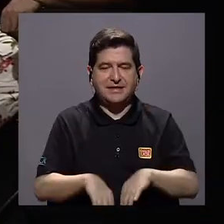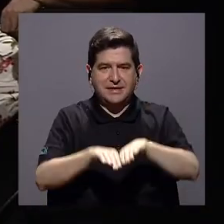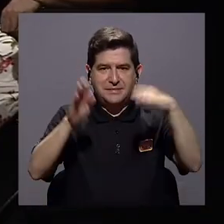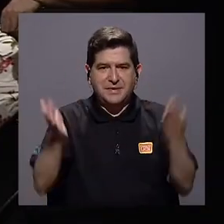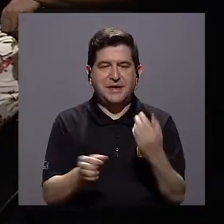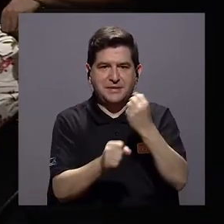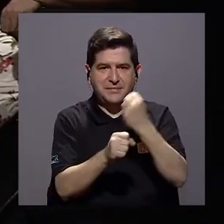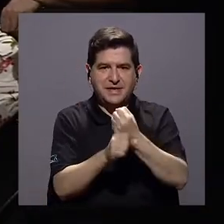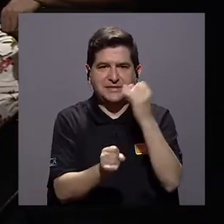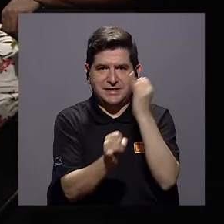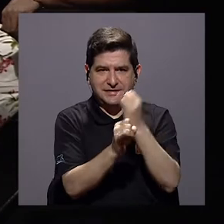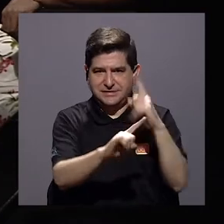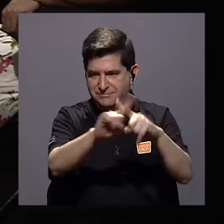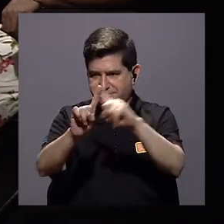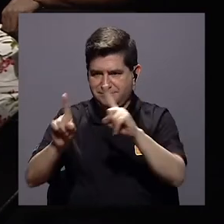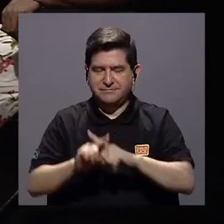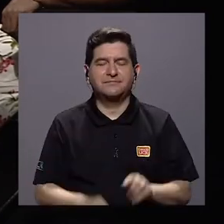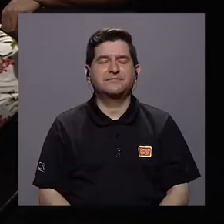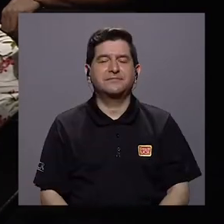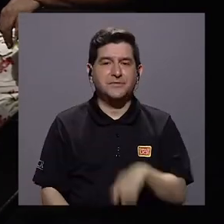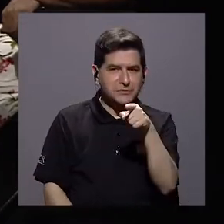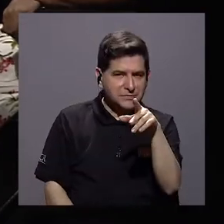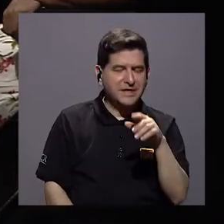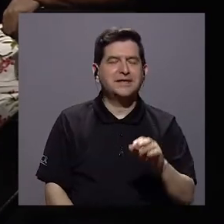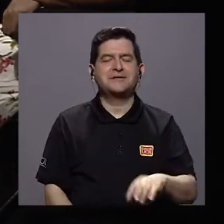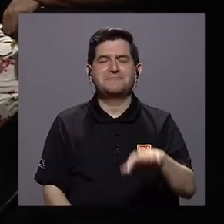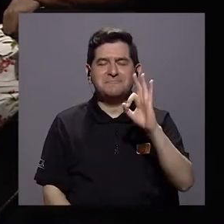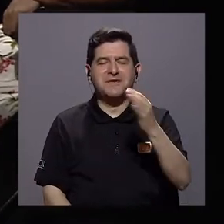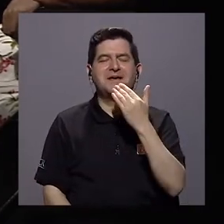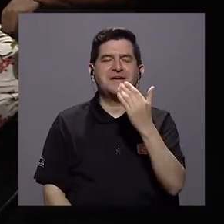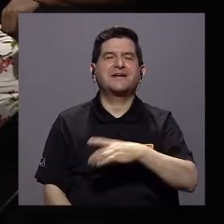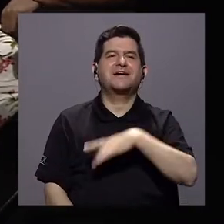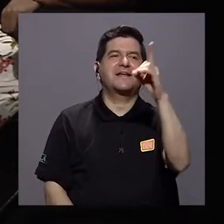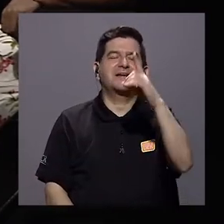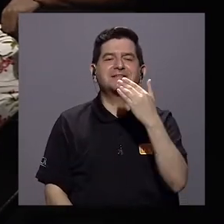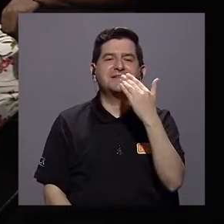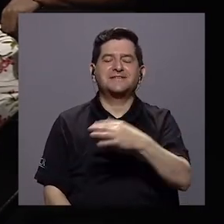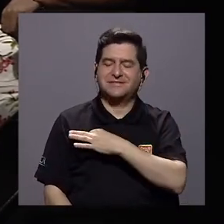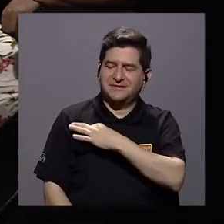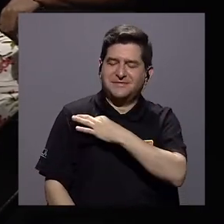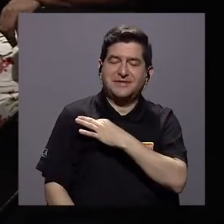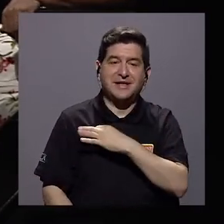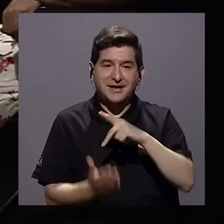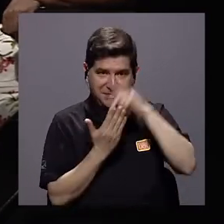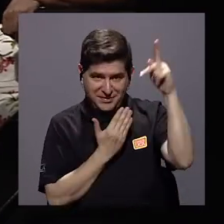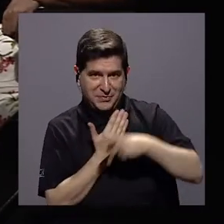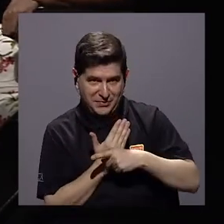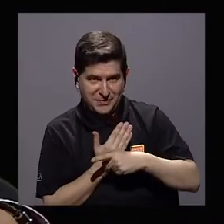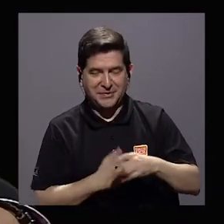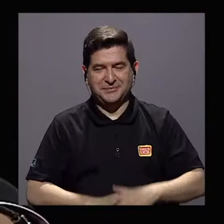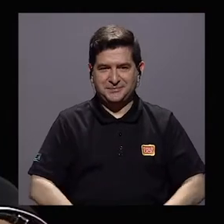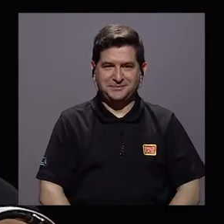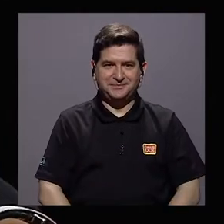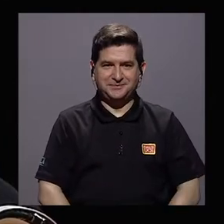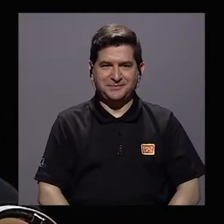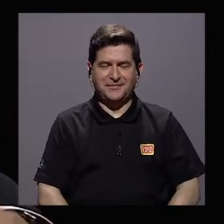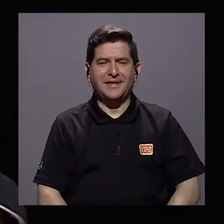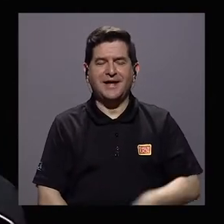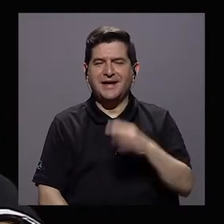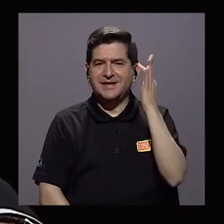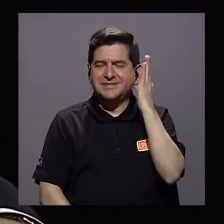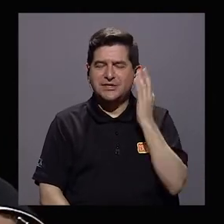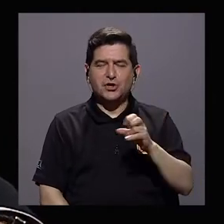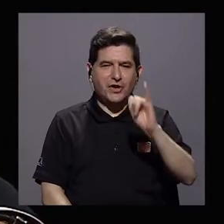gusto. Muchísimas gracias. Bien, gracias a Dios. Gracias por invitarme a este gran programa. Bueno, doña